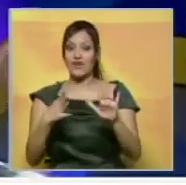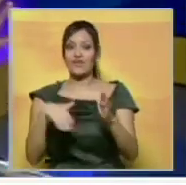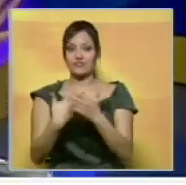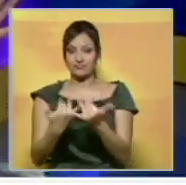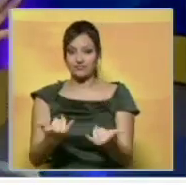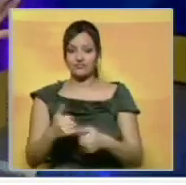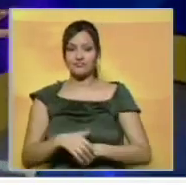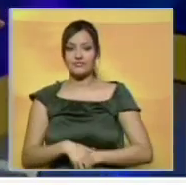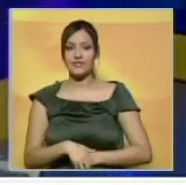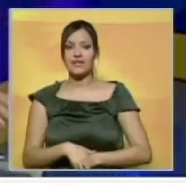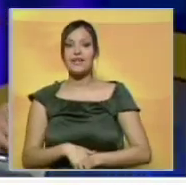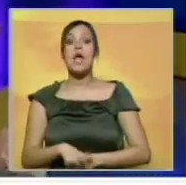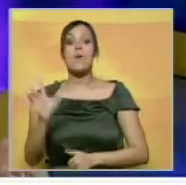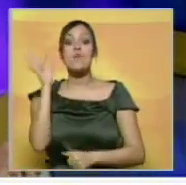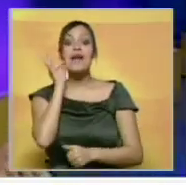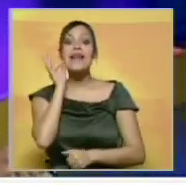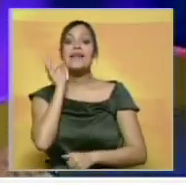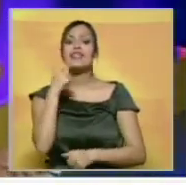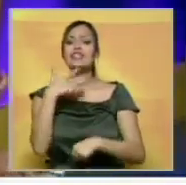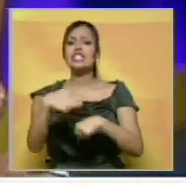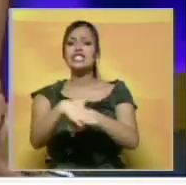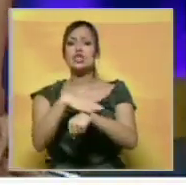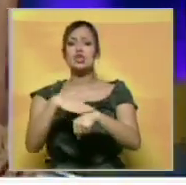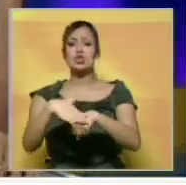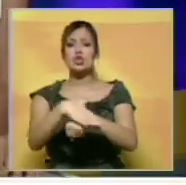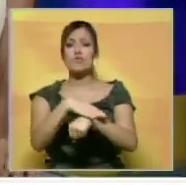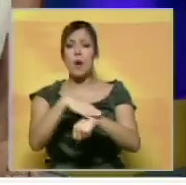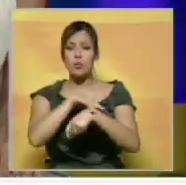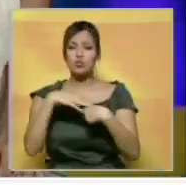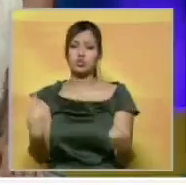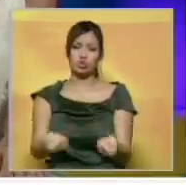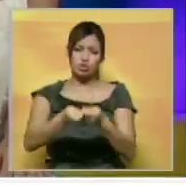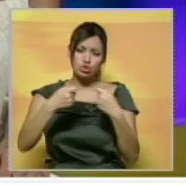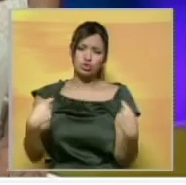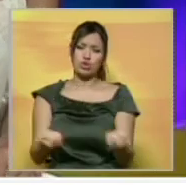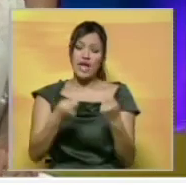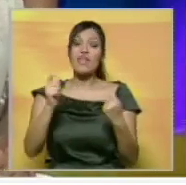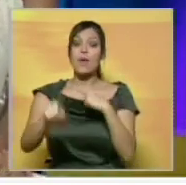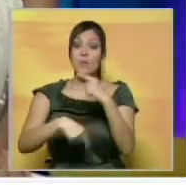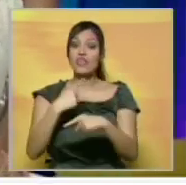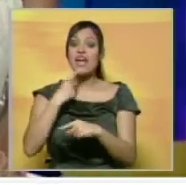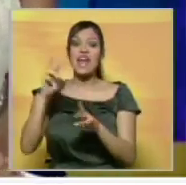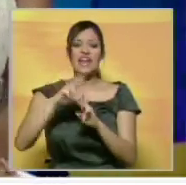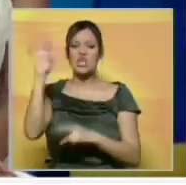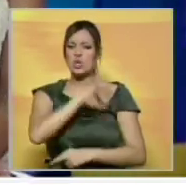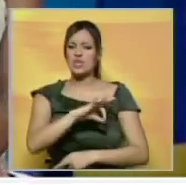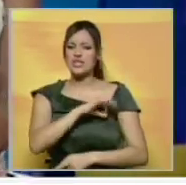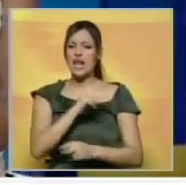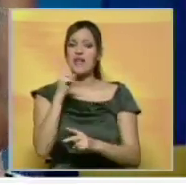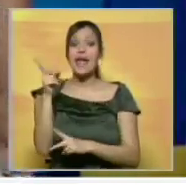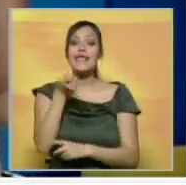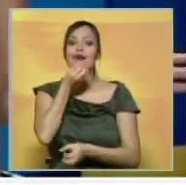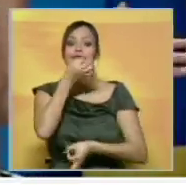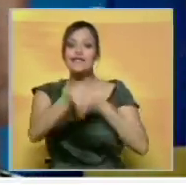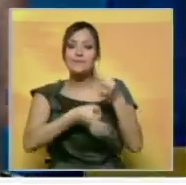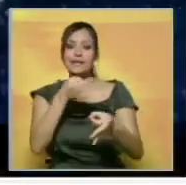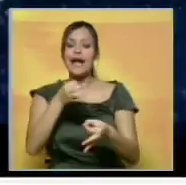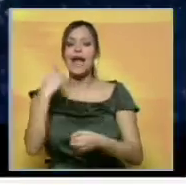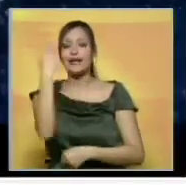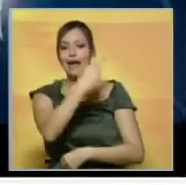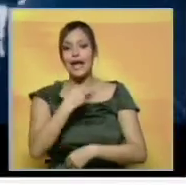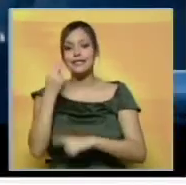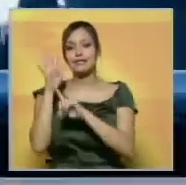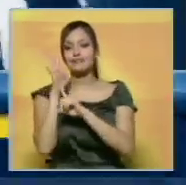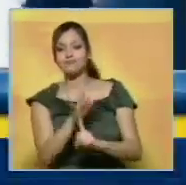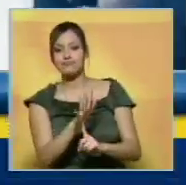la diva del pop Madonna ofreció disculpas públicas luego de ser criticada en redes sociales por un comentario racial.